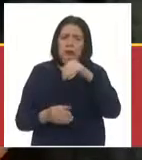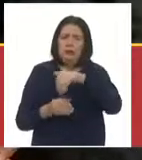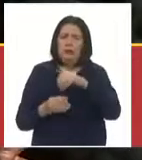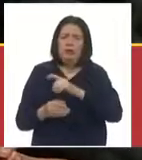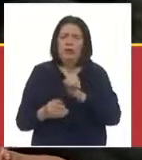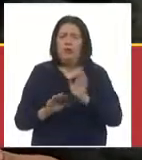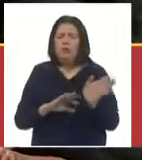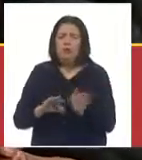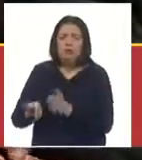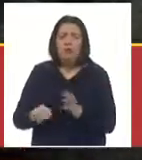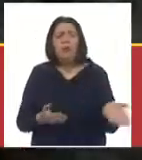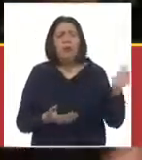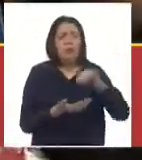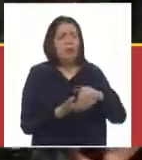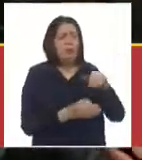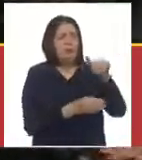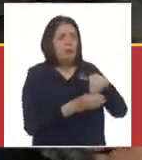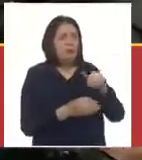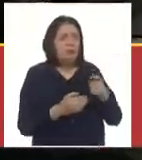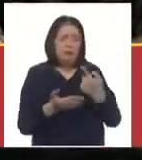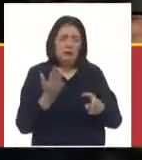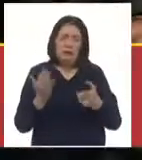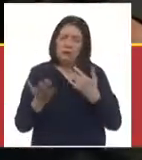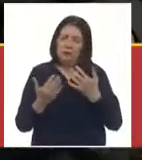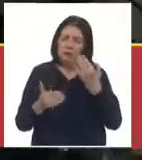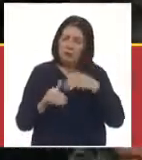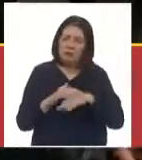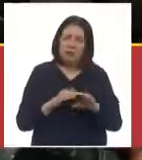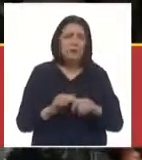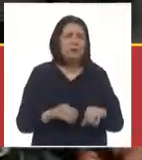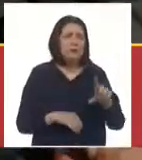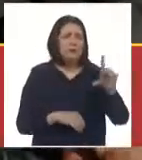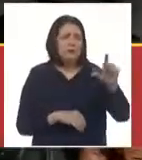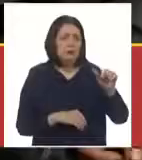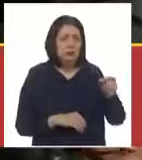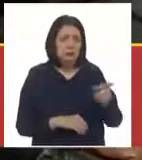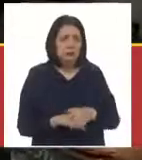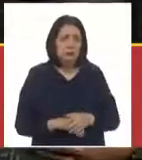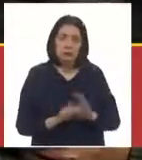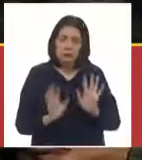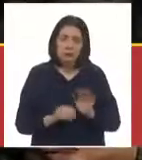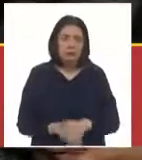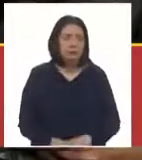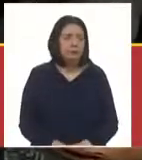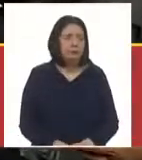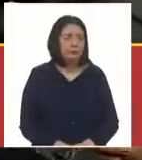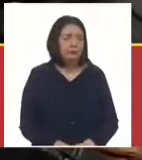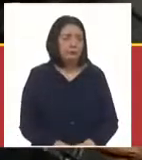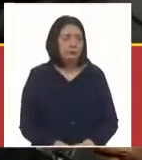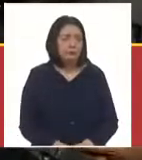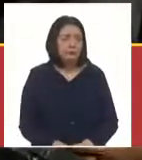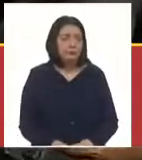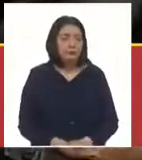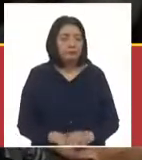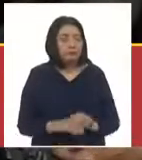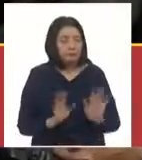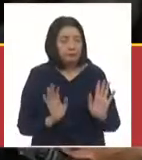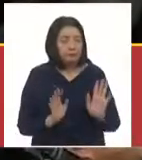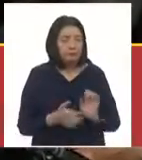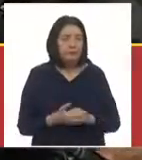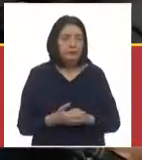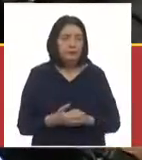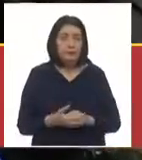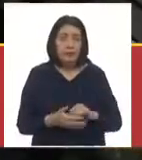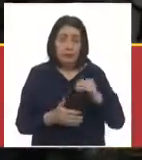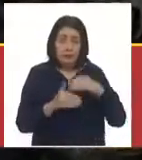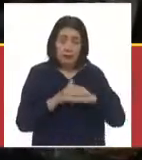convocar un proceso? ¿Qué se ha conversado? ¿Qué se ha decidido al interno de Perú Libre? Gracias. Muy bien. Mire. A la interna de